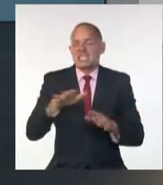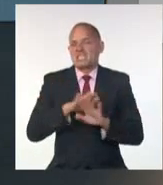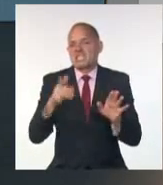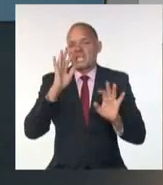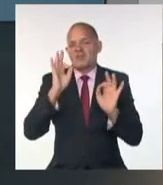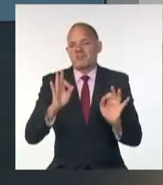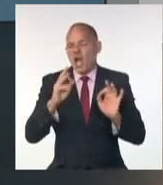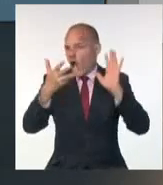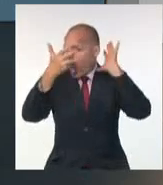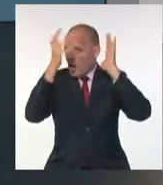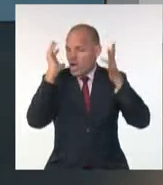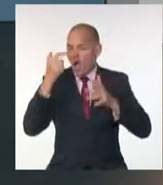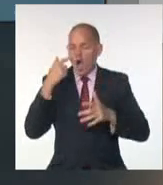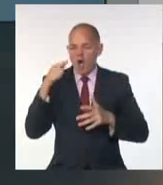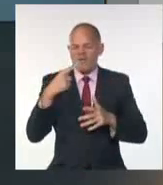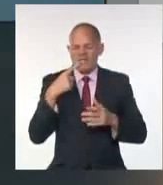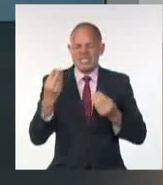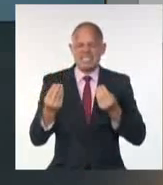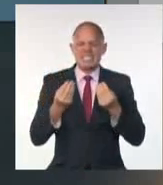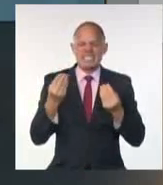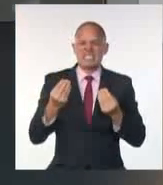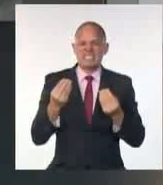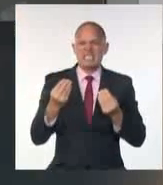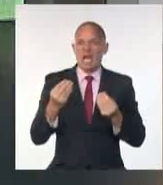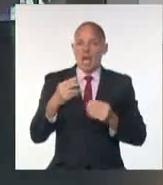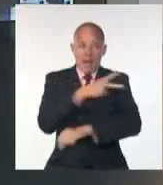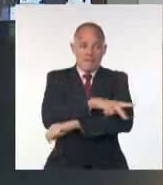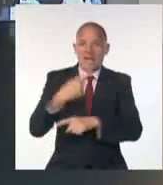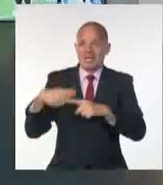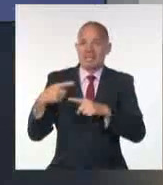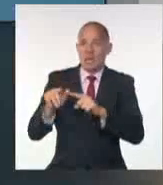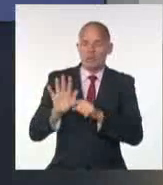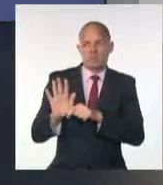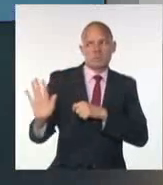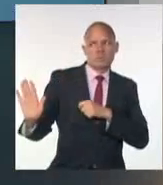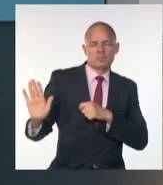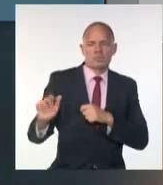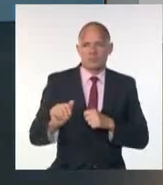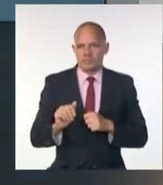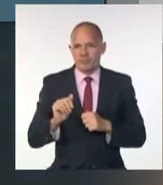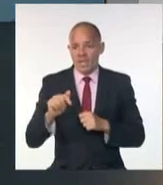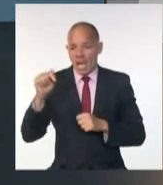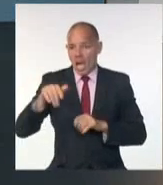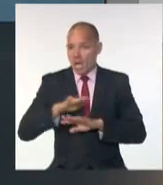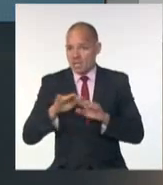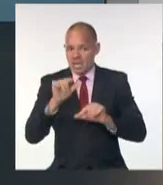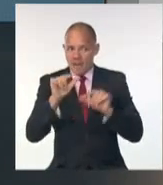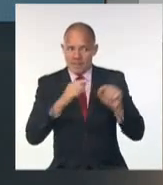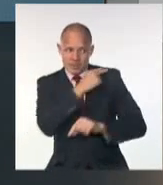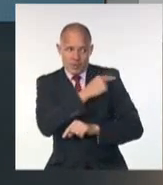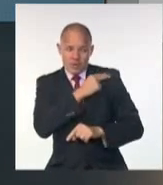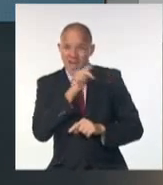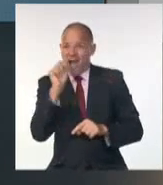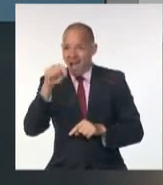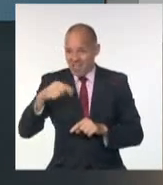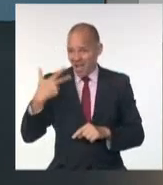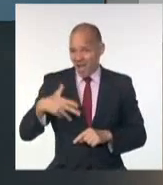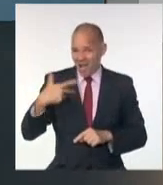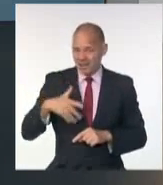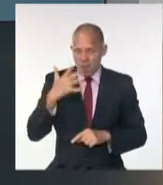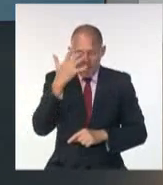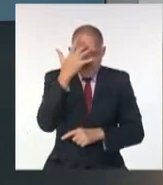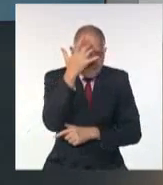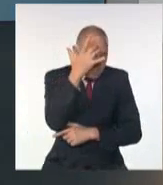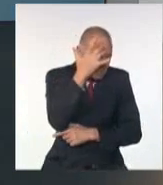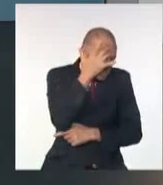y un quiebre en el seno de la ONU. En tanto, varias figuras de la política argentina han mostrado vergüenza por su mala representación ante